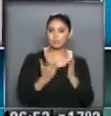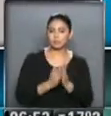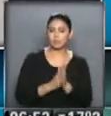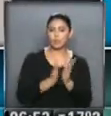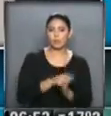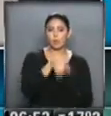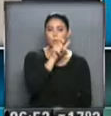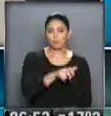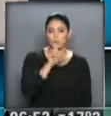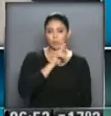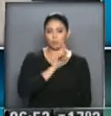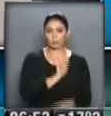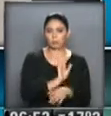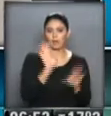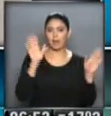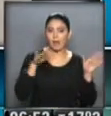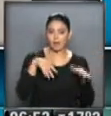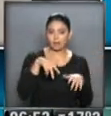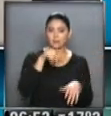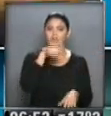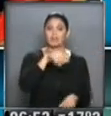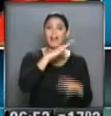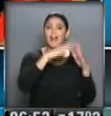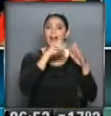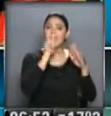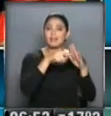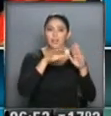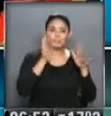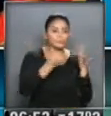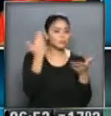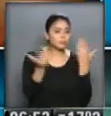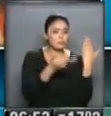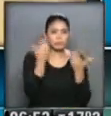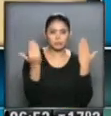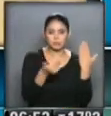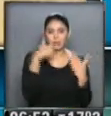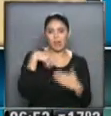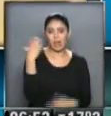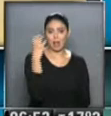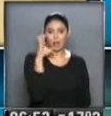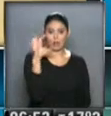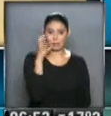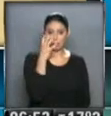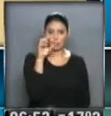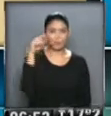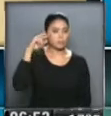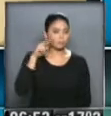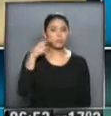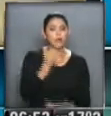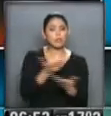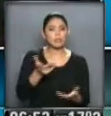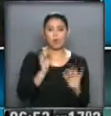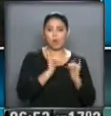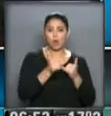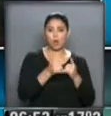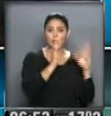de Ángeles. Allanaron la casa de la adolescente asesinada, las cámaras de seguridad captaron a la joven